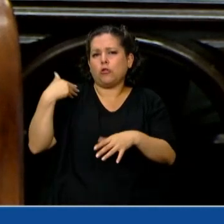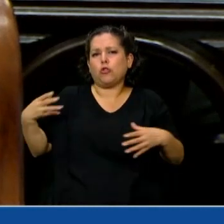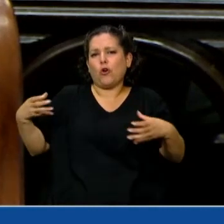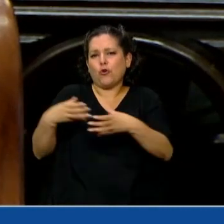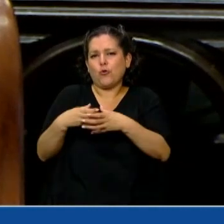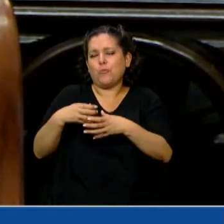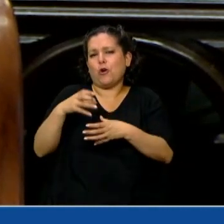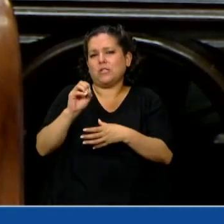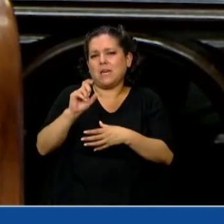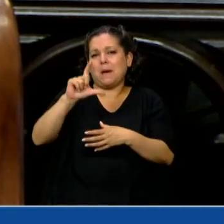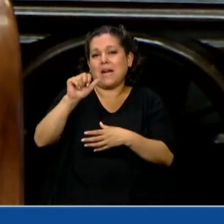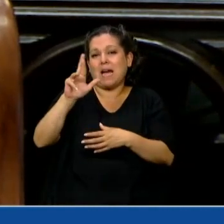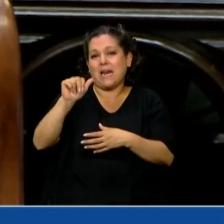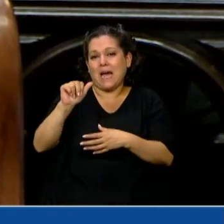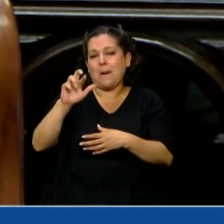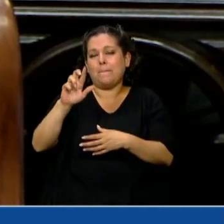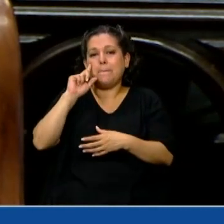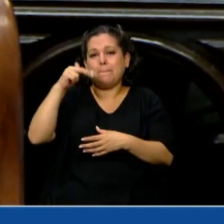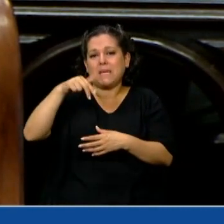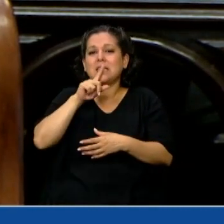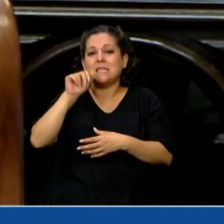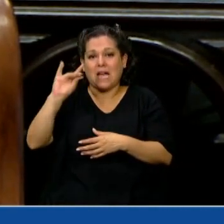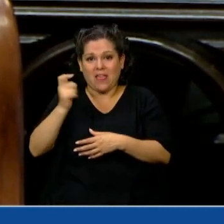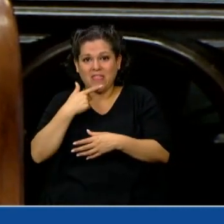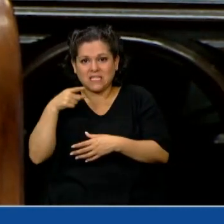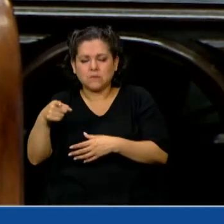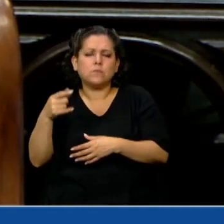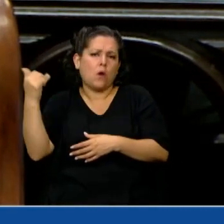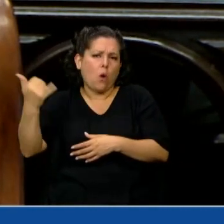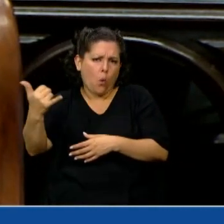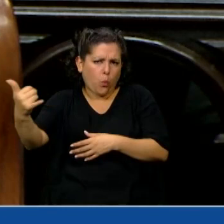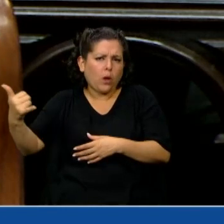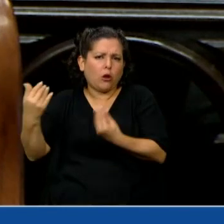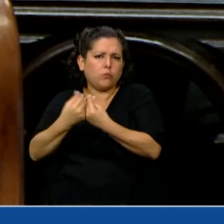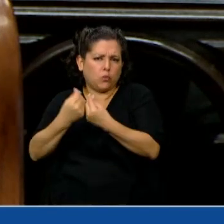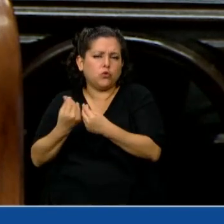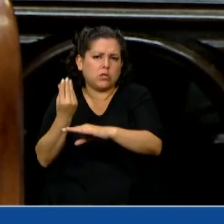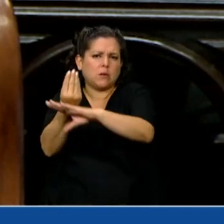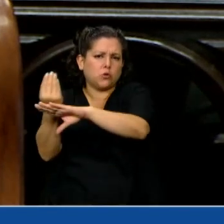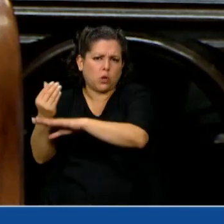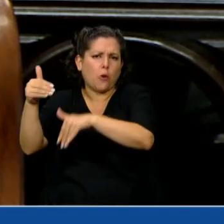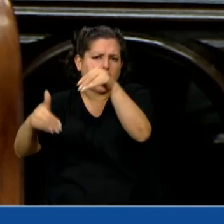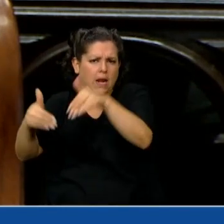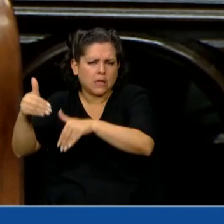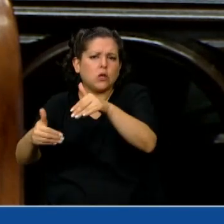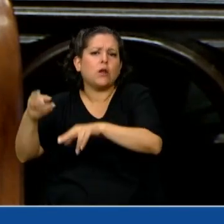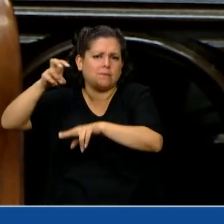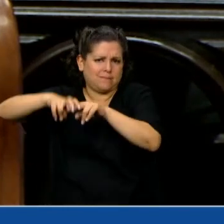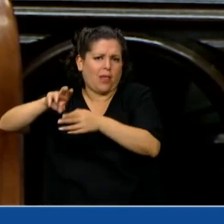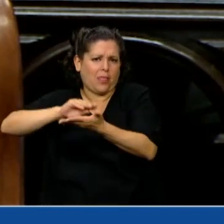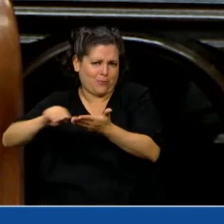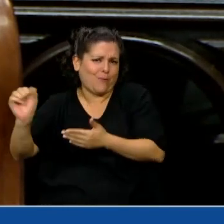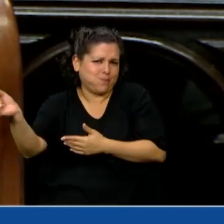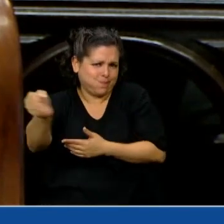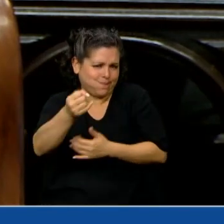lo cual, por supuesto, no nos inhabilita para opinar, hubo hasta carapintadas que se presentaron a elecciones y obtuvieron bancas en este